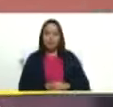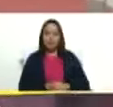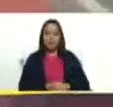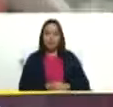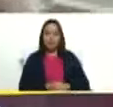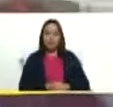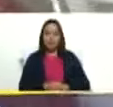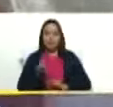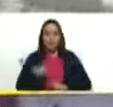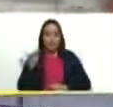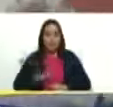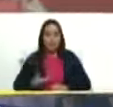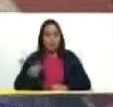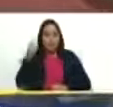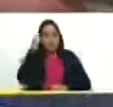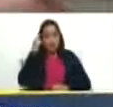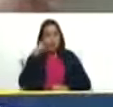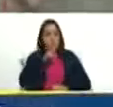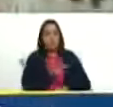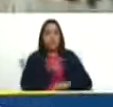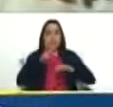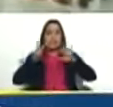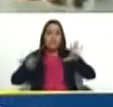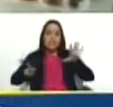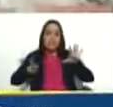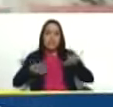un 27 de